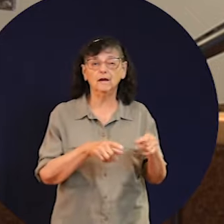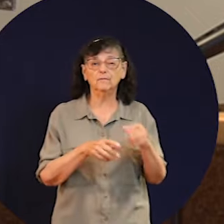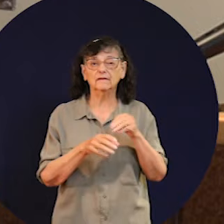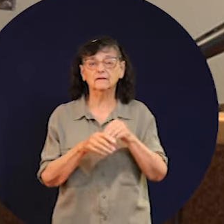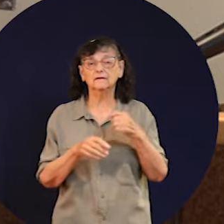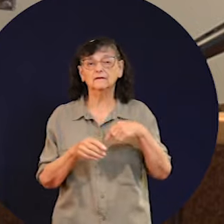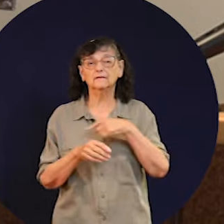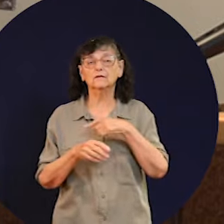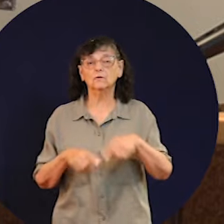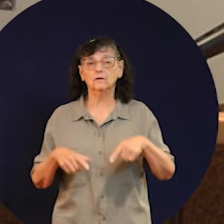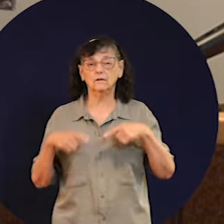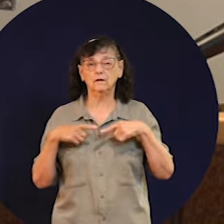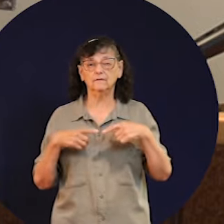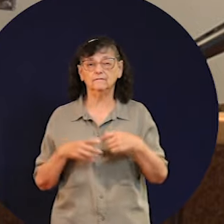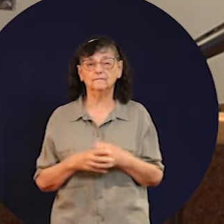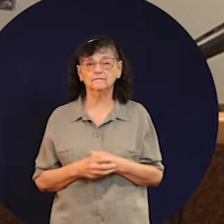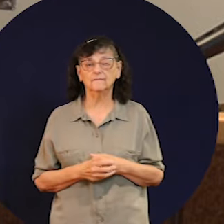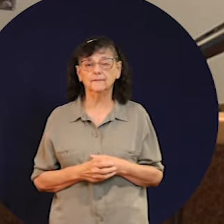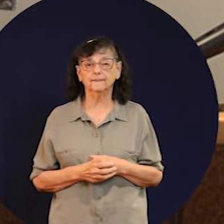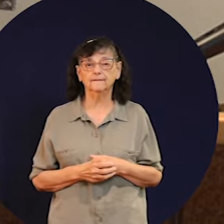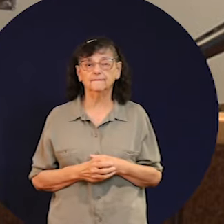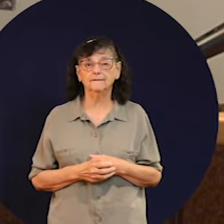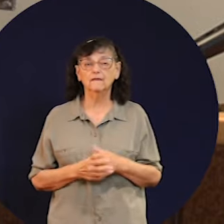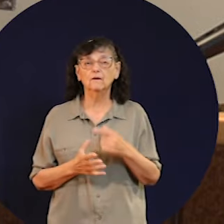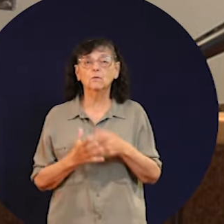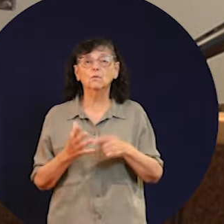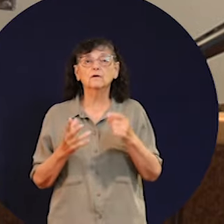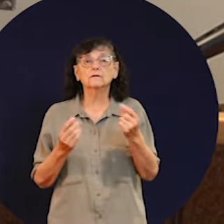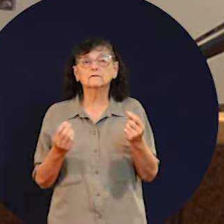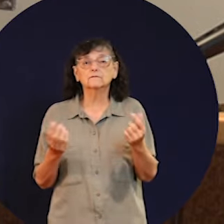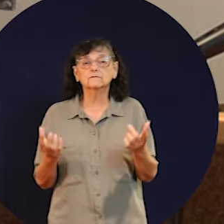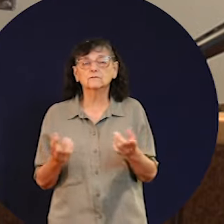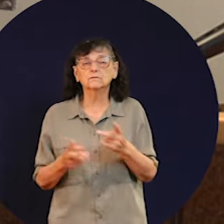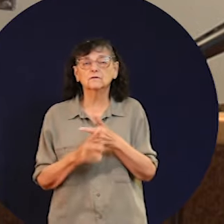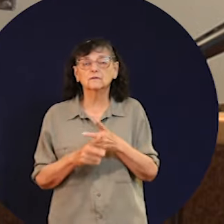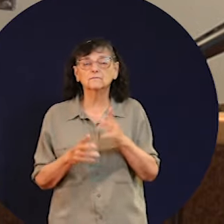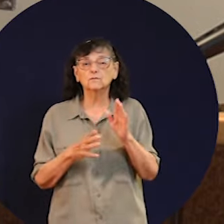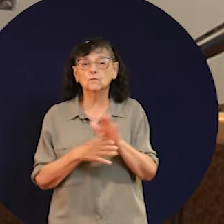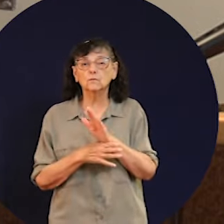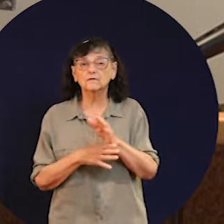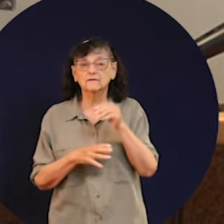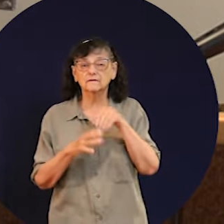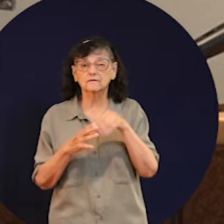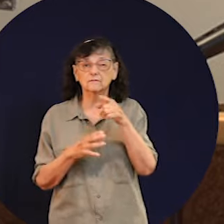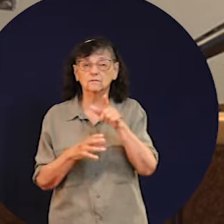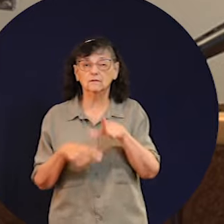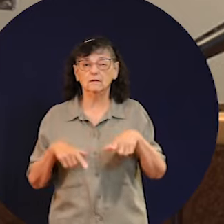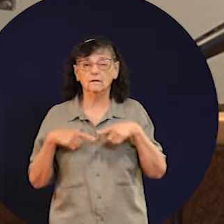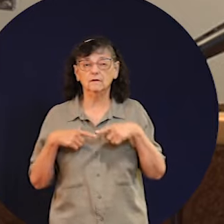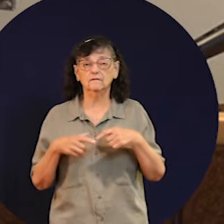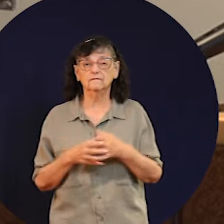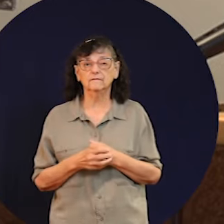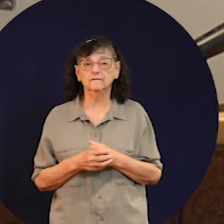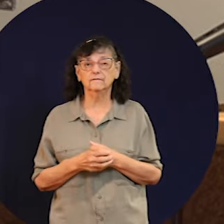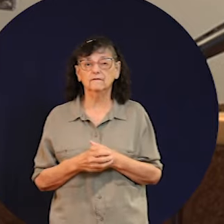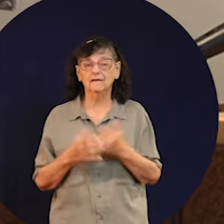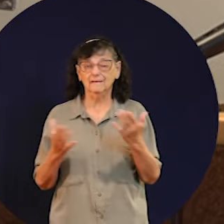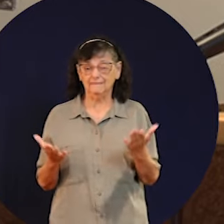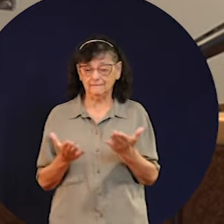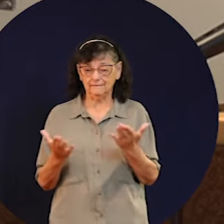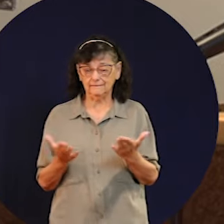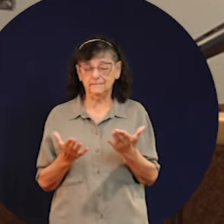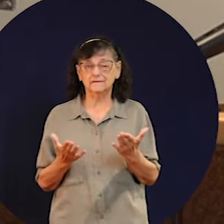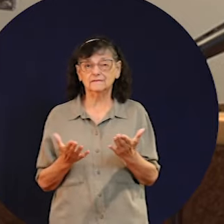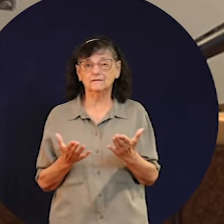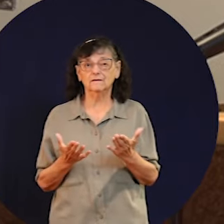en nuestra vida. ¿Qué es lo que te mantiene ocupado en tu vida? Este